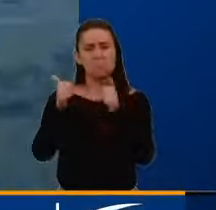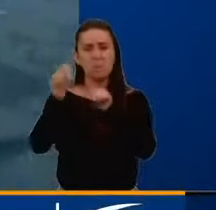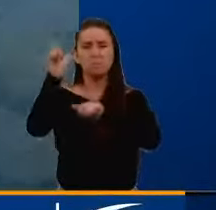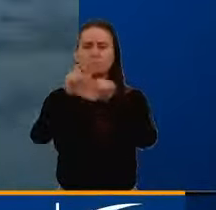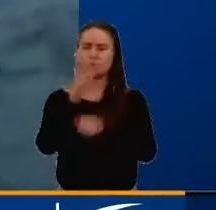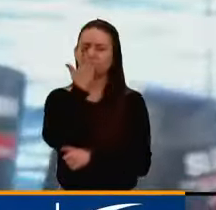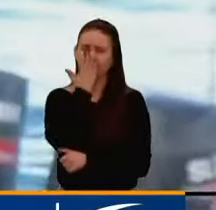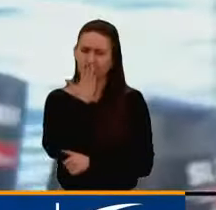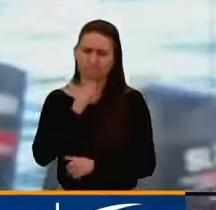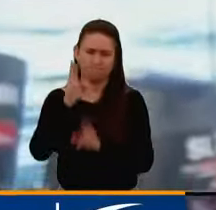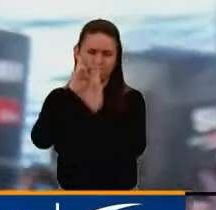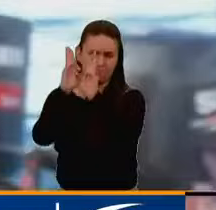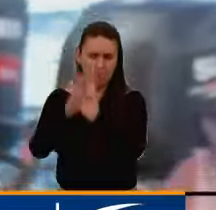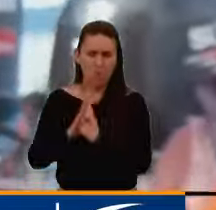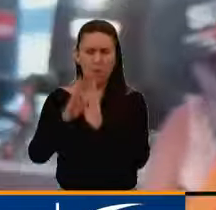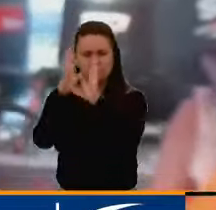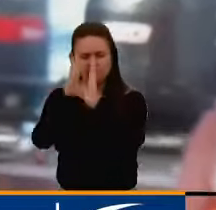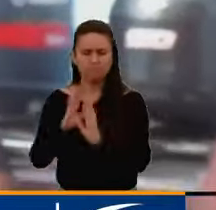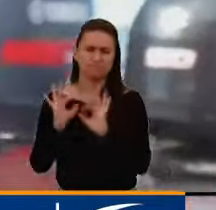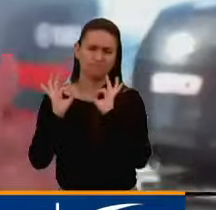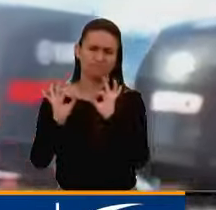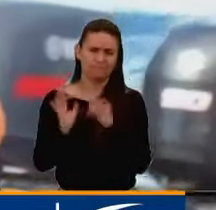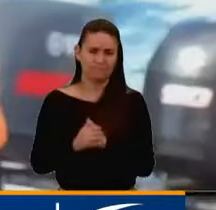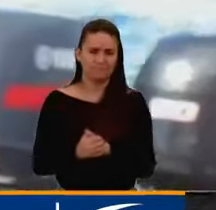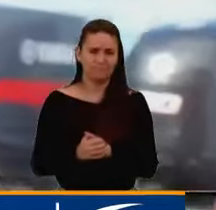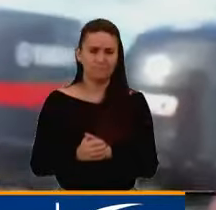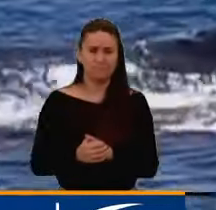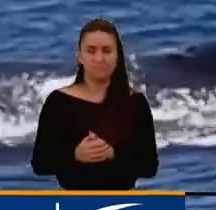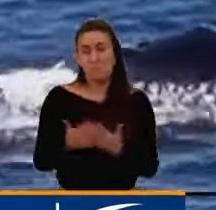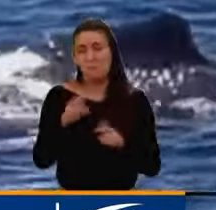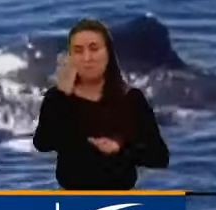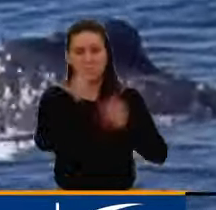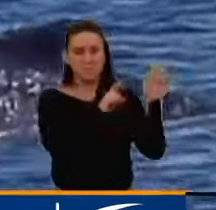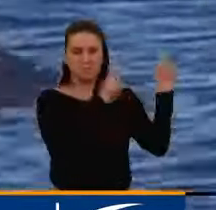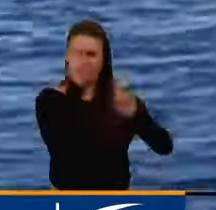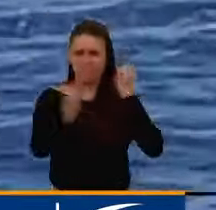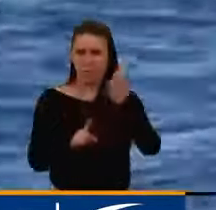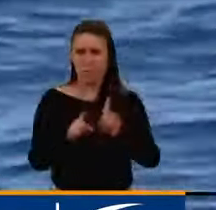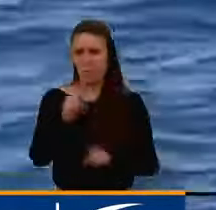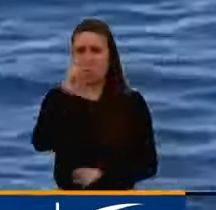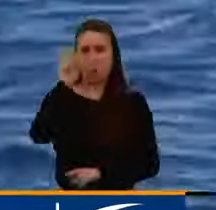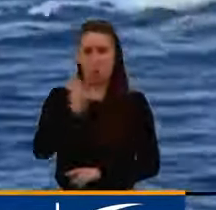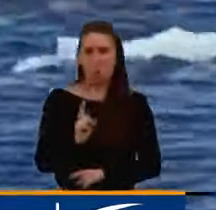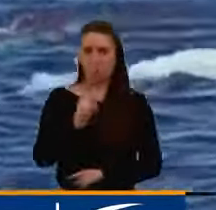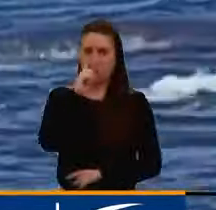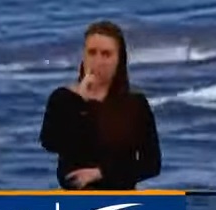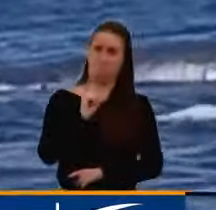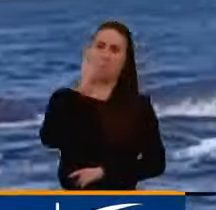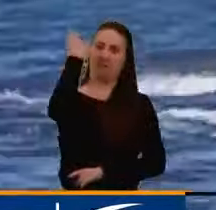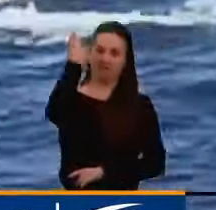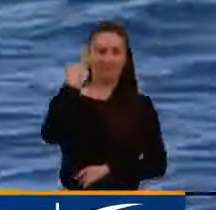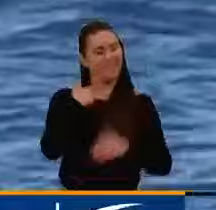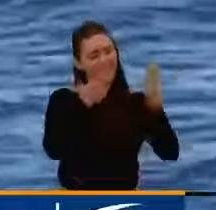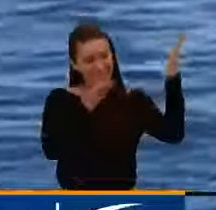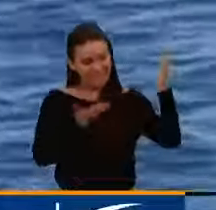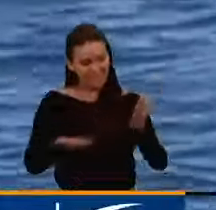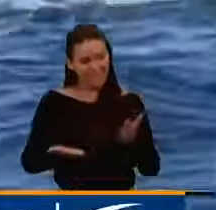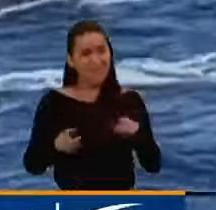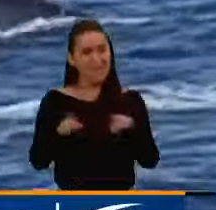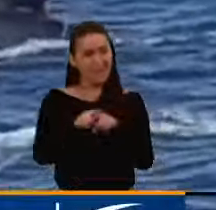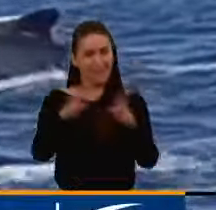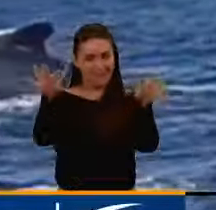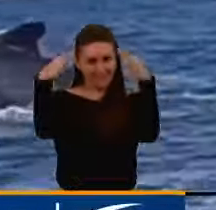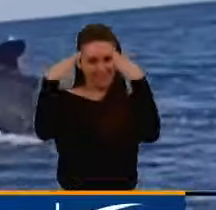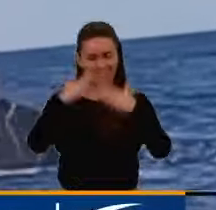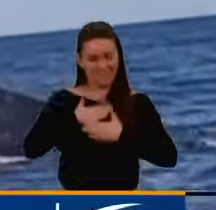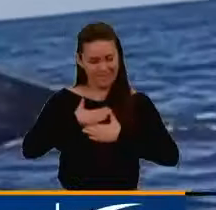La visita de la gente, pues, nos tienen, o sea, como gente que no conoce, que viene a conocer, pues, que nos tengan en el radar, es muy